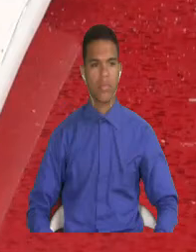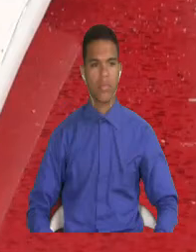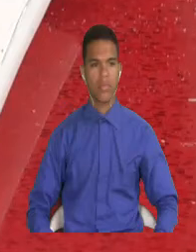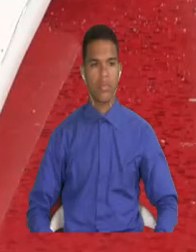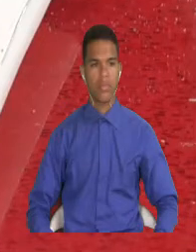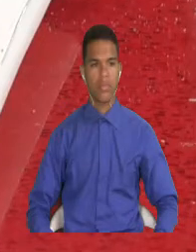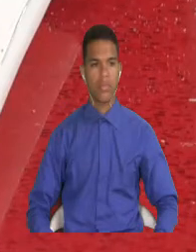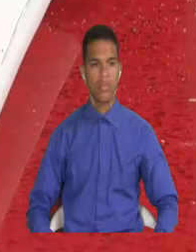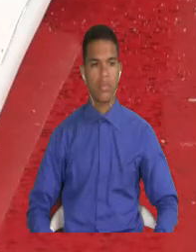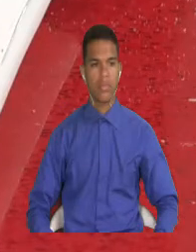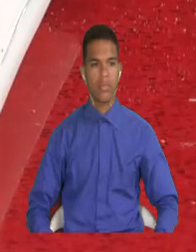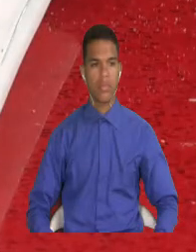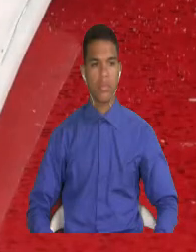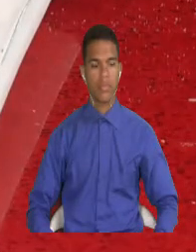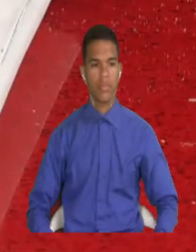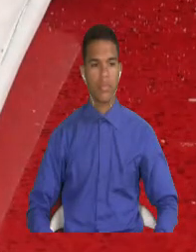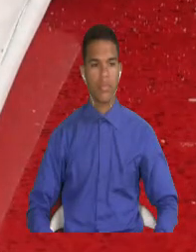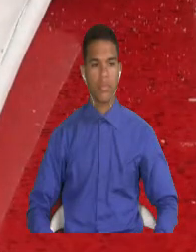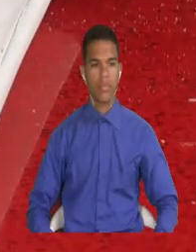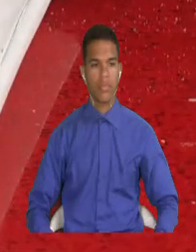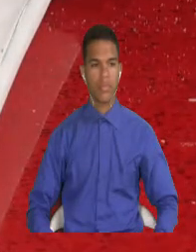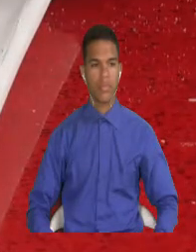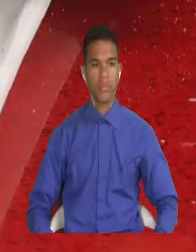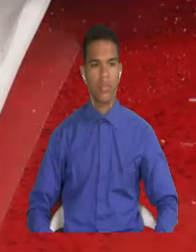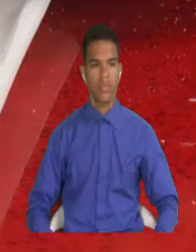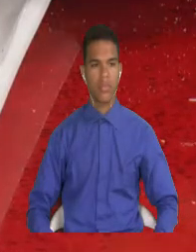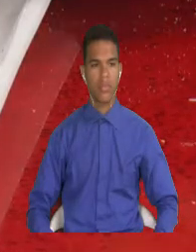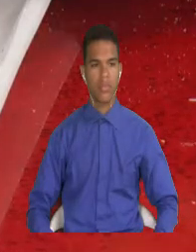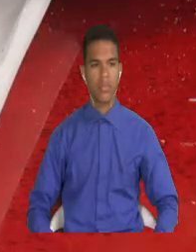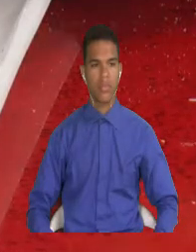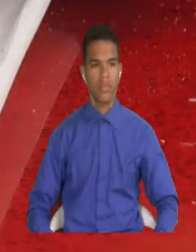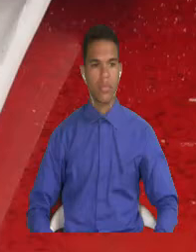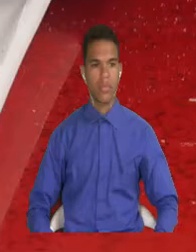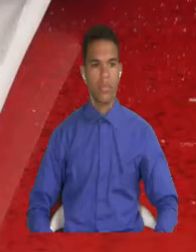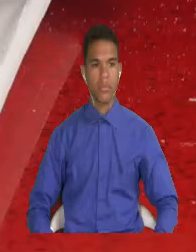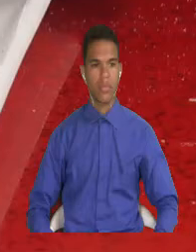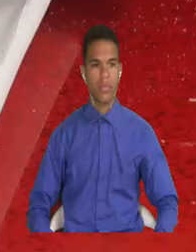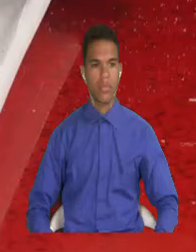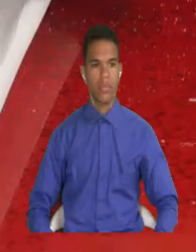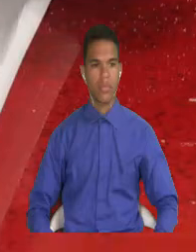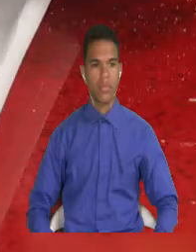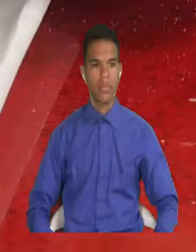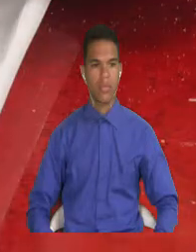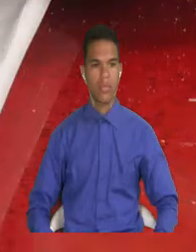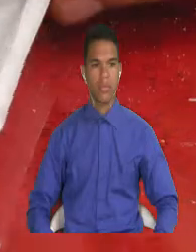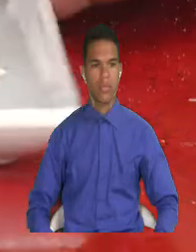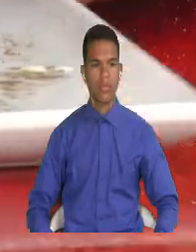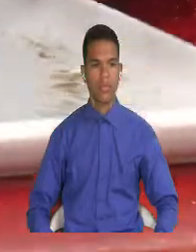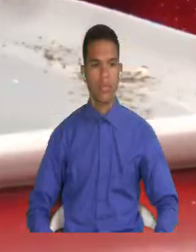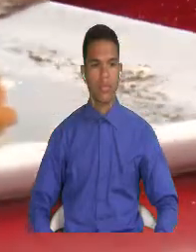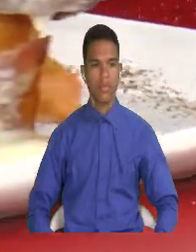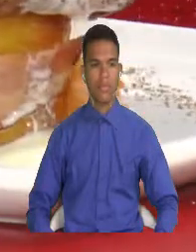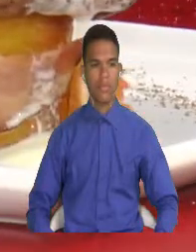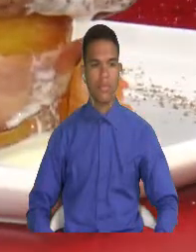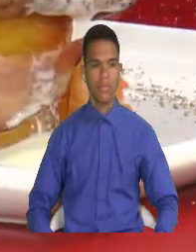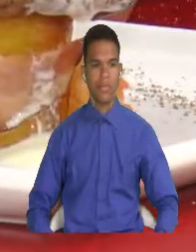Y agregarla por acá, por este otro lado. ¿Listo? Listo,